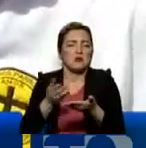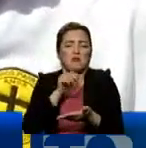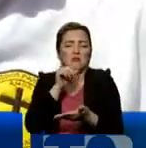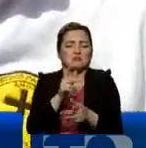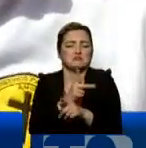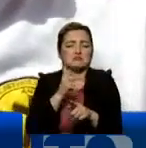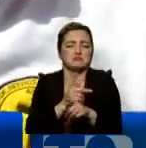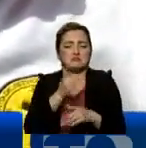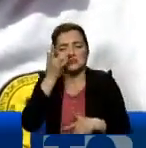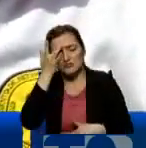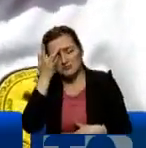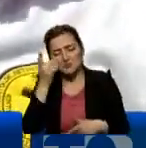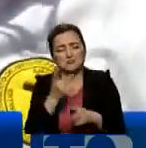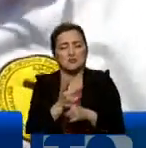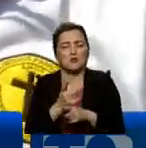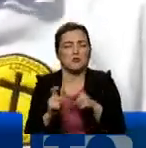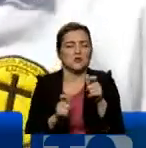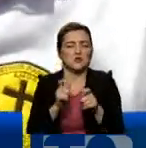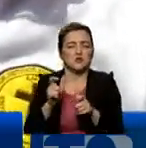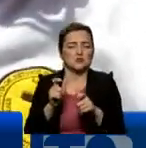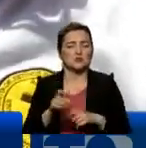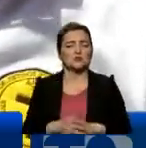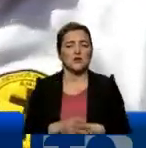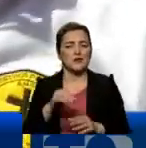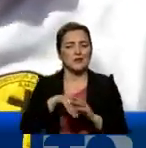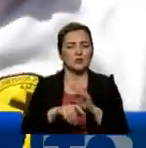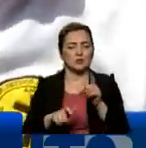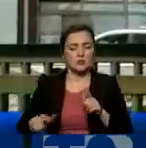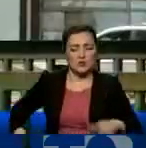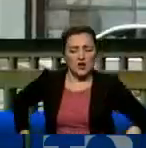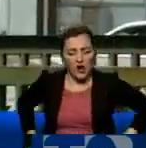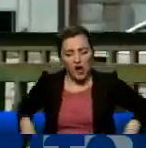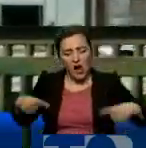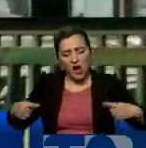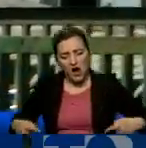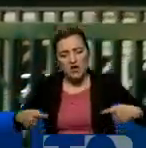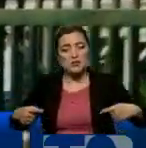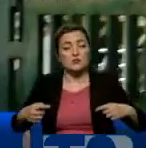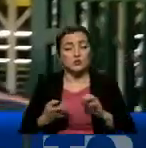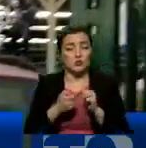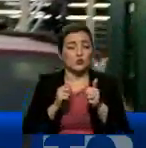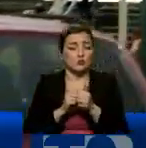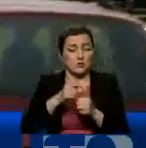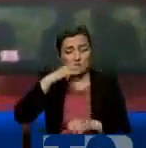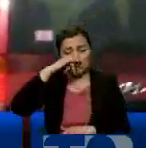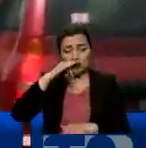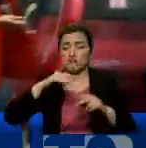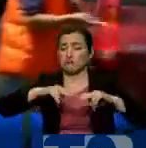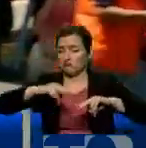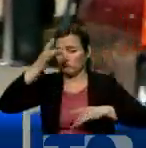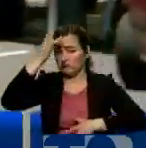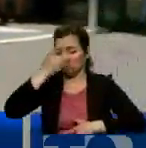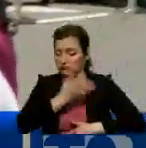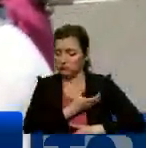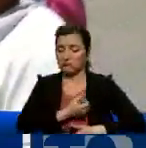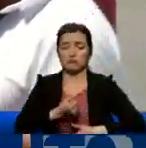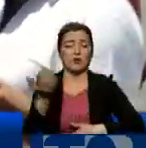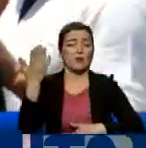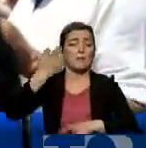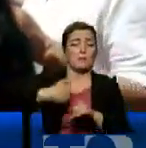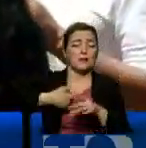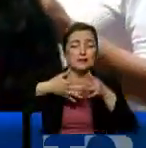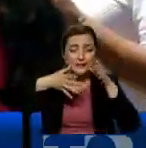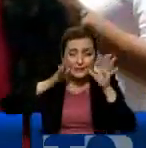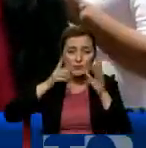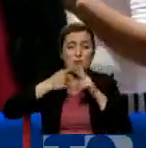afecta a todos los pacientes. Aquí dentro de los pacientes renales hay niños. Aseguran que el problema empezó el pasado mes de diciembre, sin embargo en enero